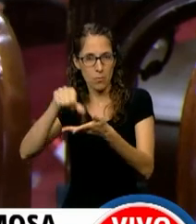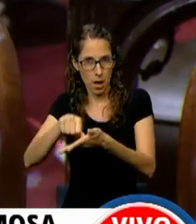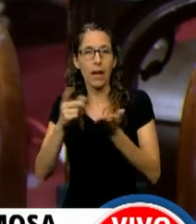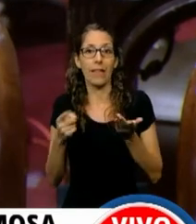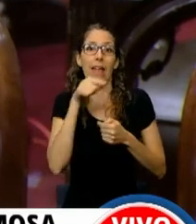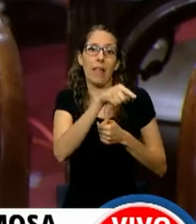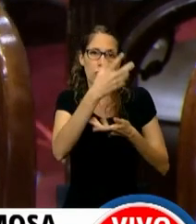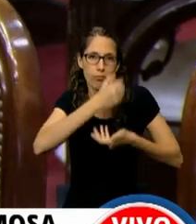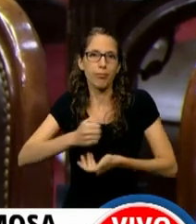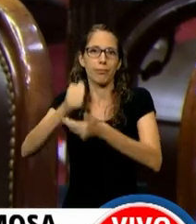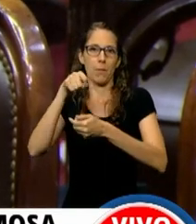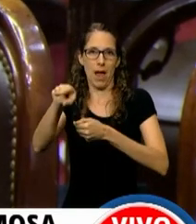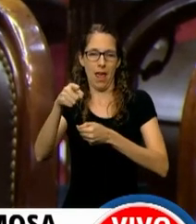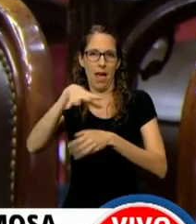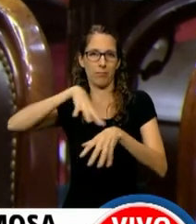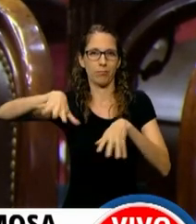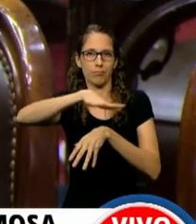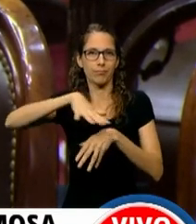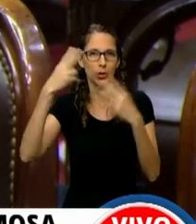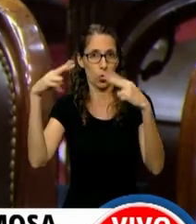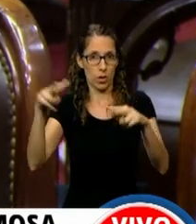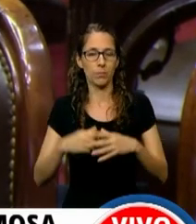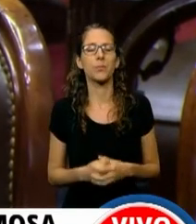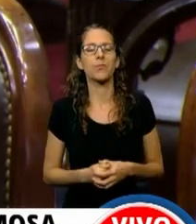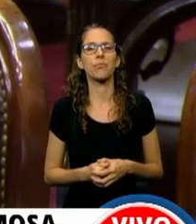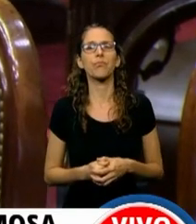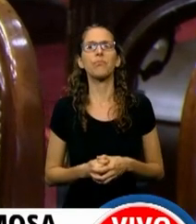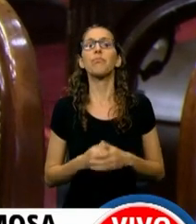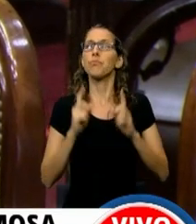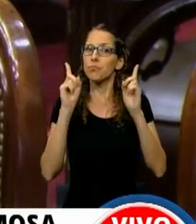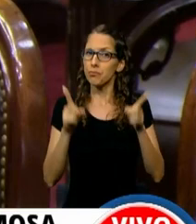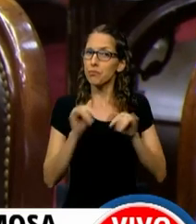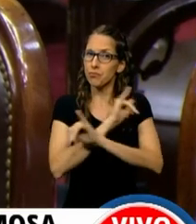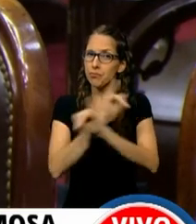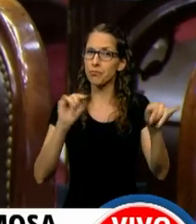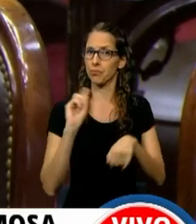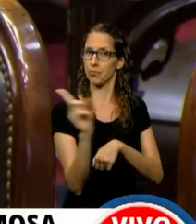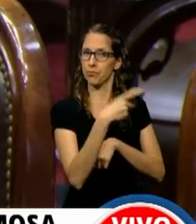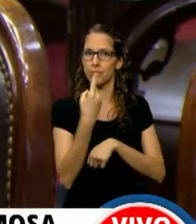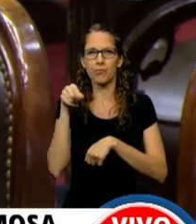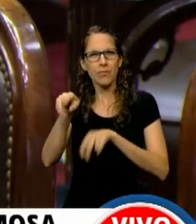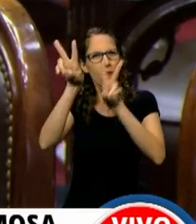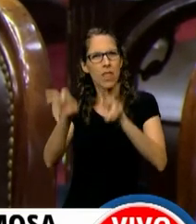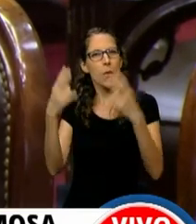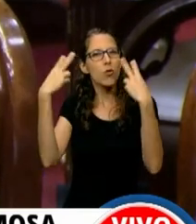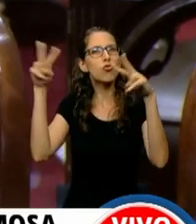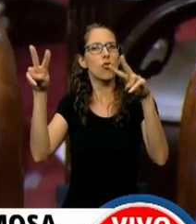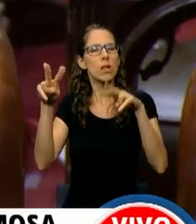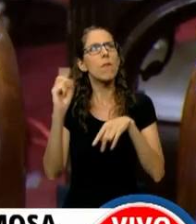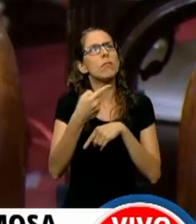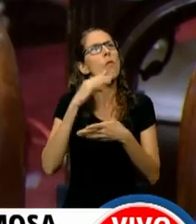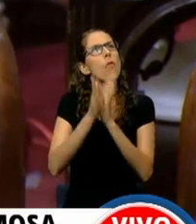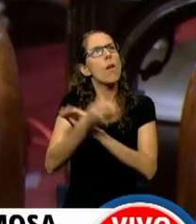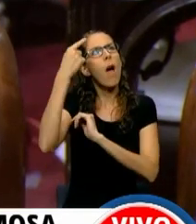sector turístico. También quiero decirles que para nosotros el turismo tiene una visión de